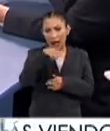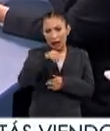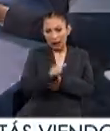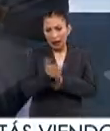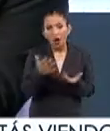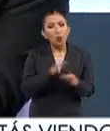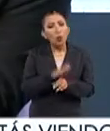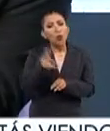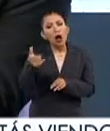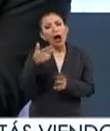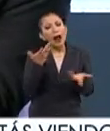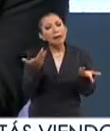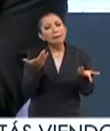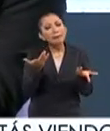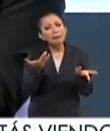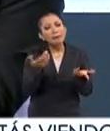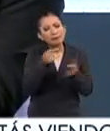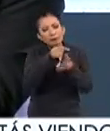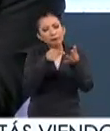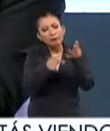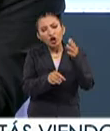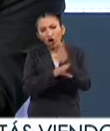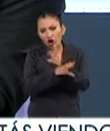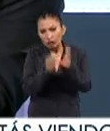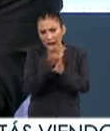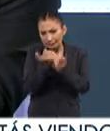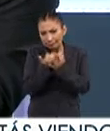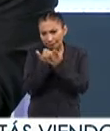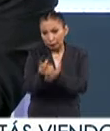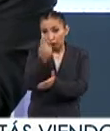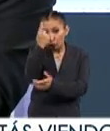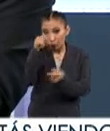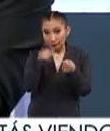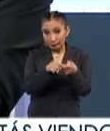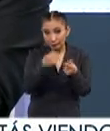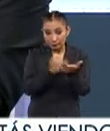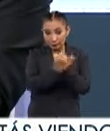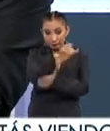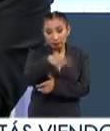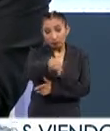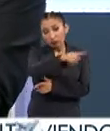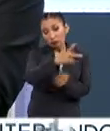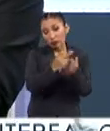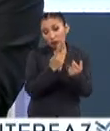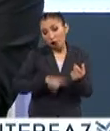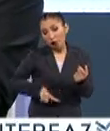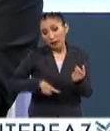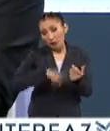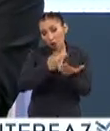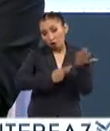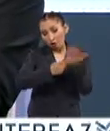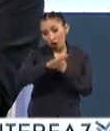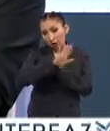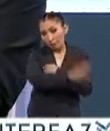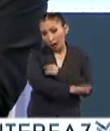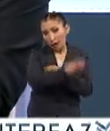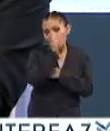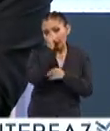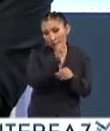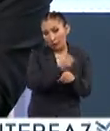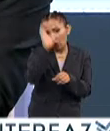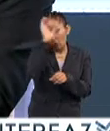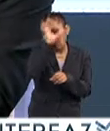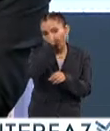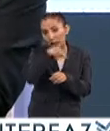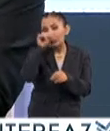Ana cuáles son los factores determinantes, ¿no? Yo decía, uno, una decisión de política pública que tiene que ver con la Secretaría